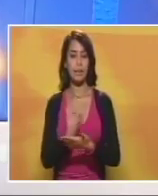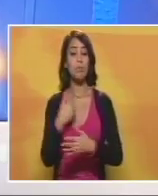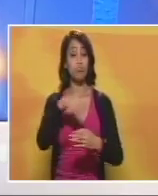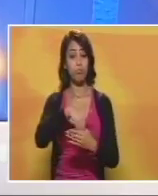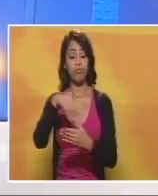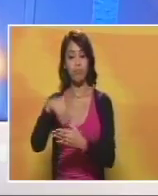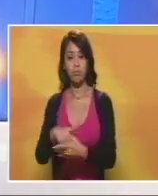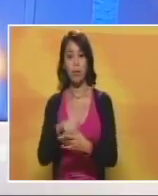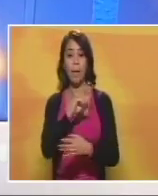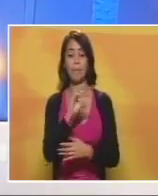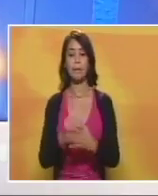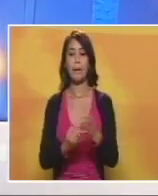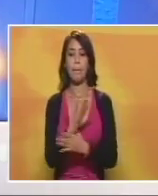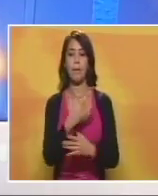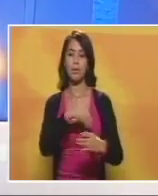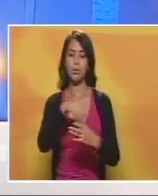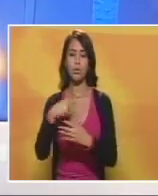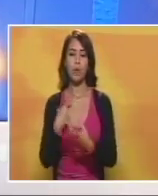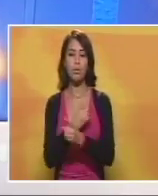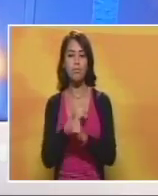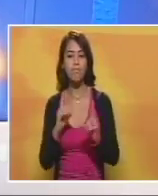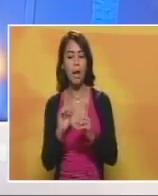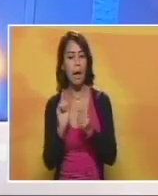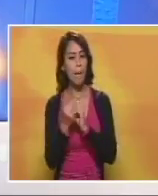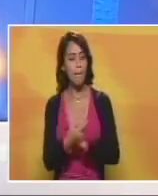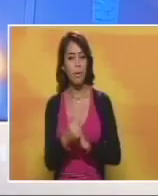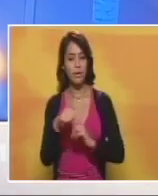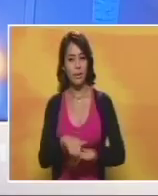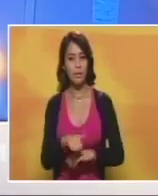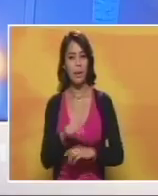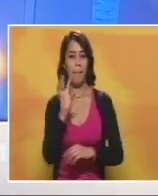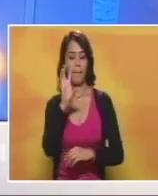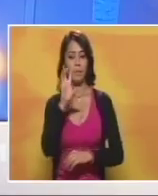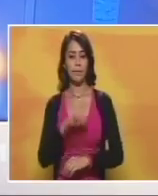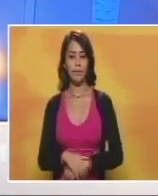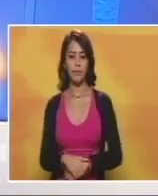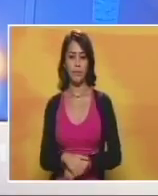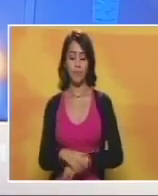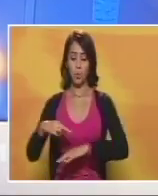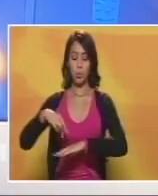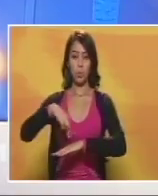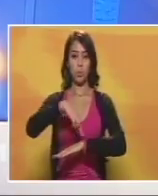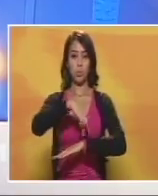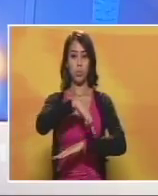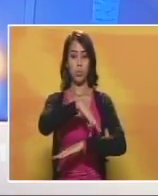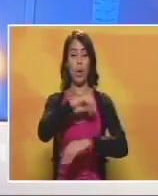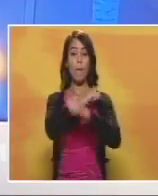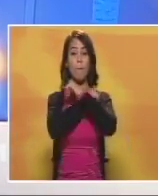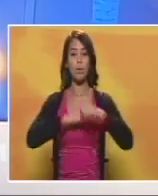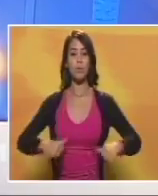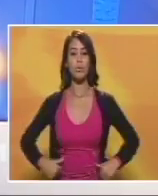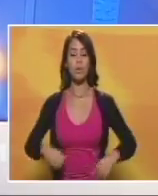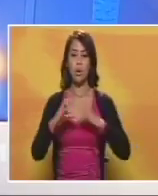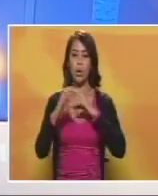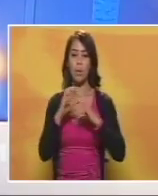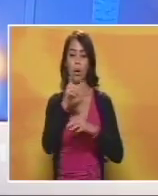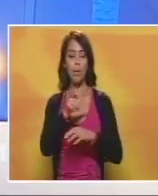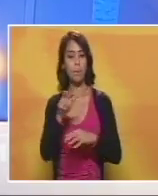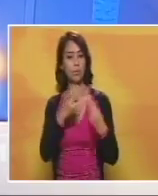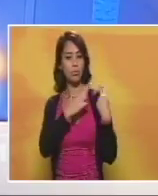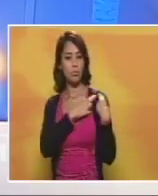que presentaron complicaciones fue imposible reanimarlos por los apagones. Una señora con un paro respiratorio